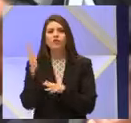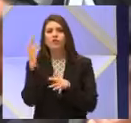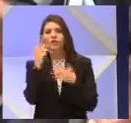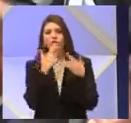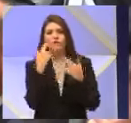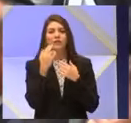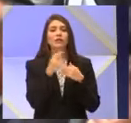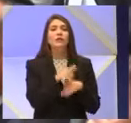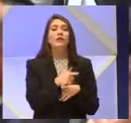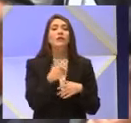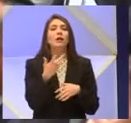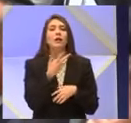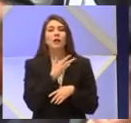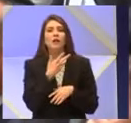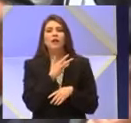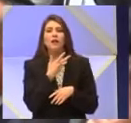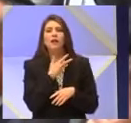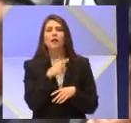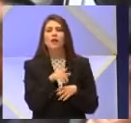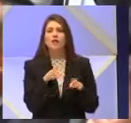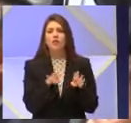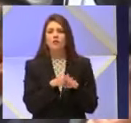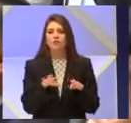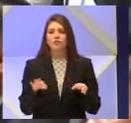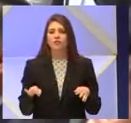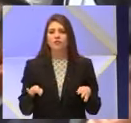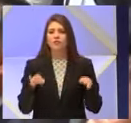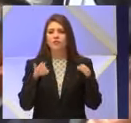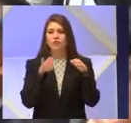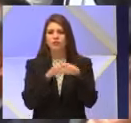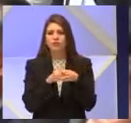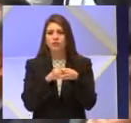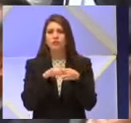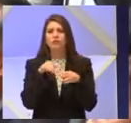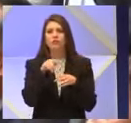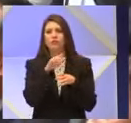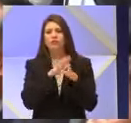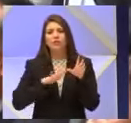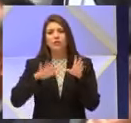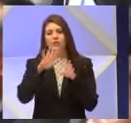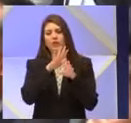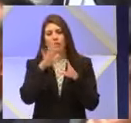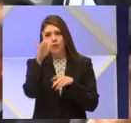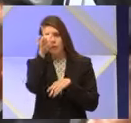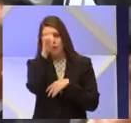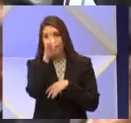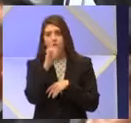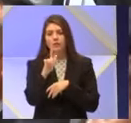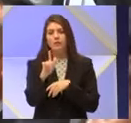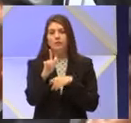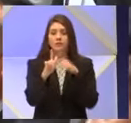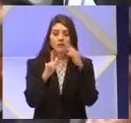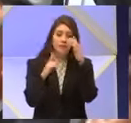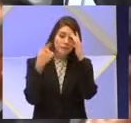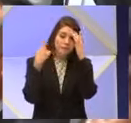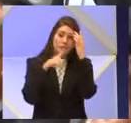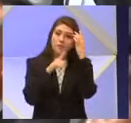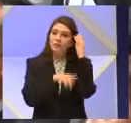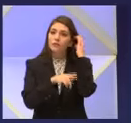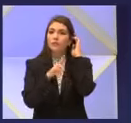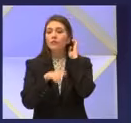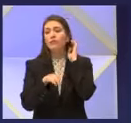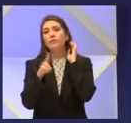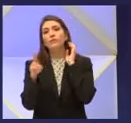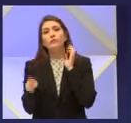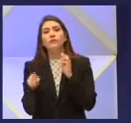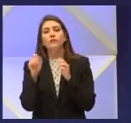puntos relativamente cercanos al ecuador de la luna nunca cerca